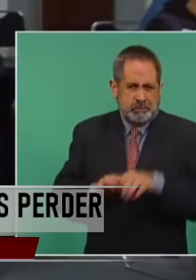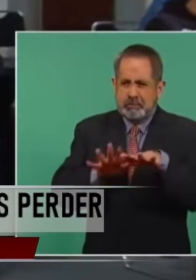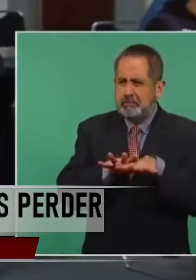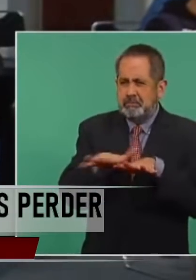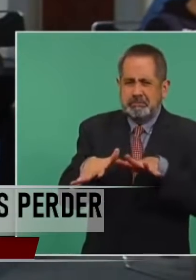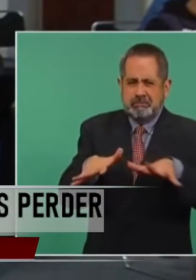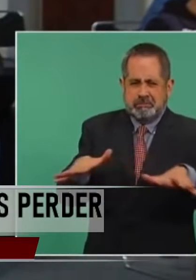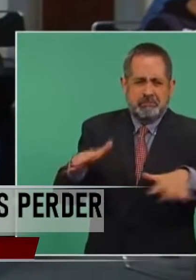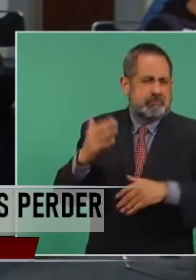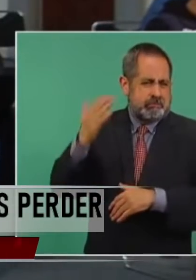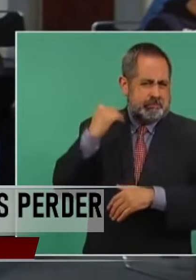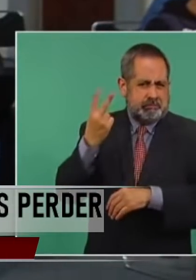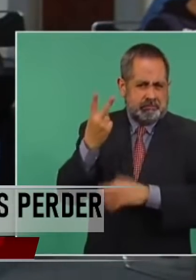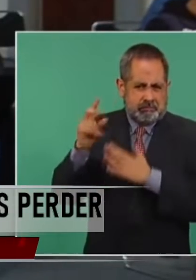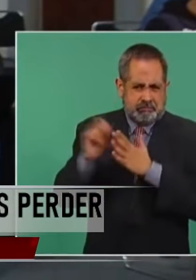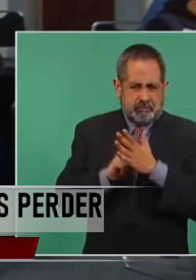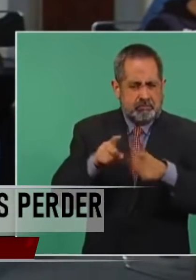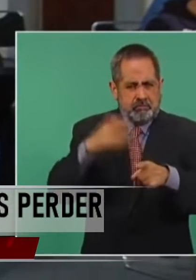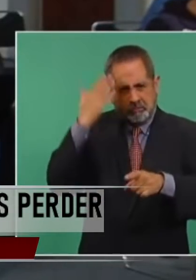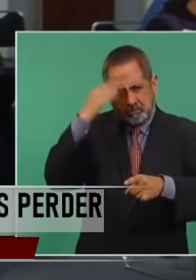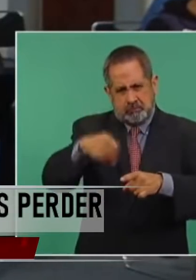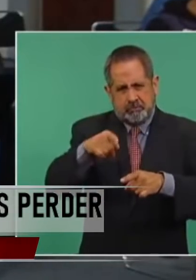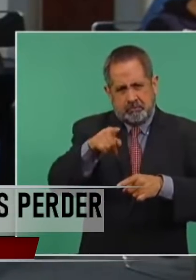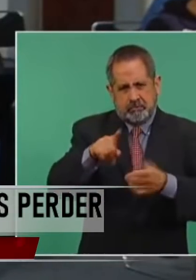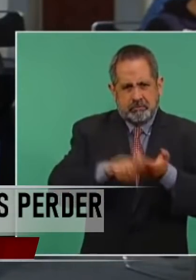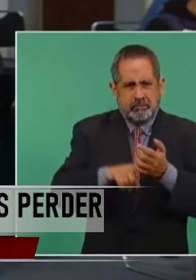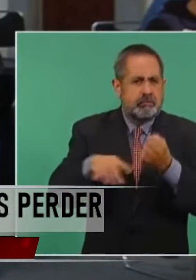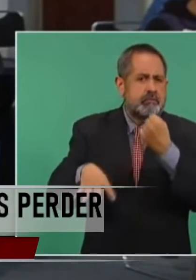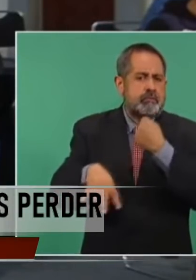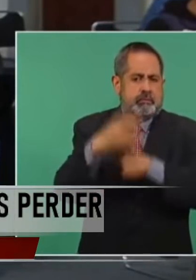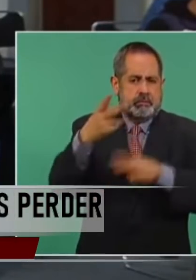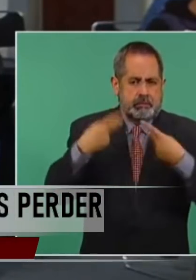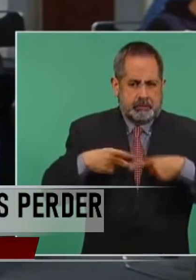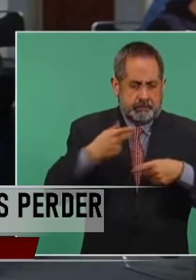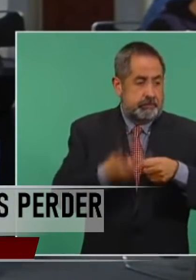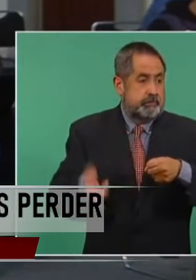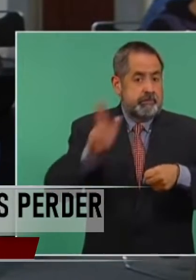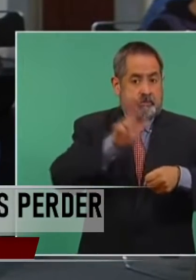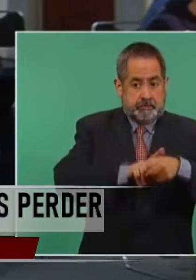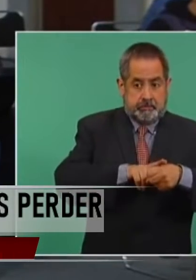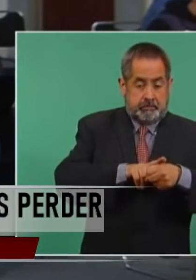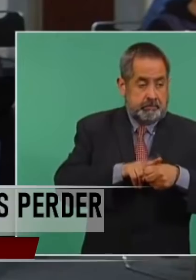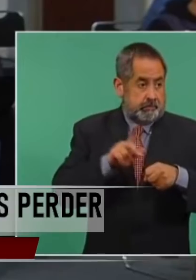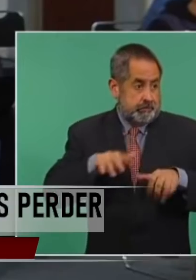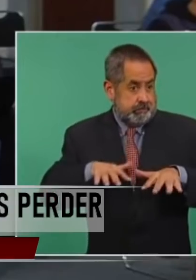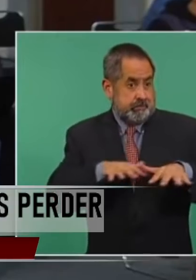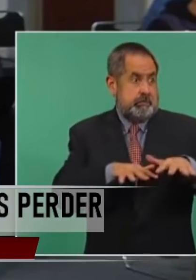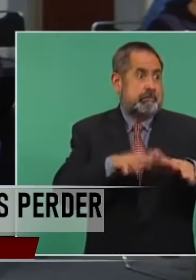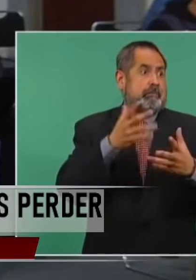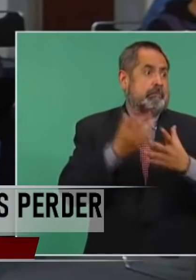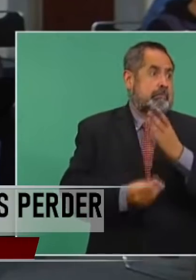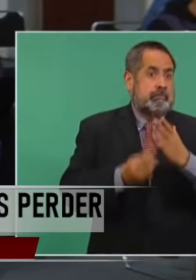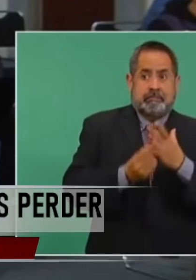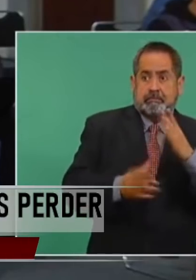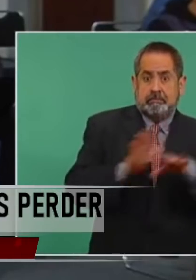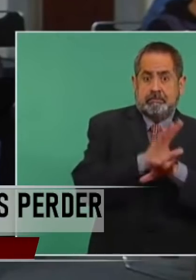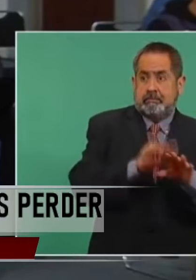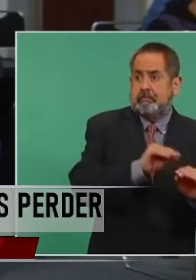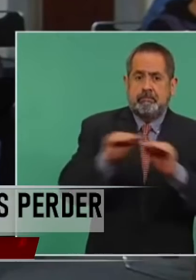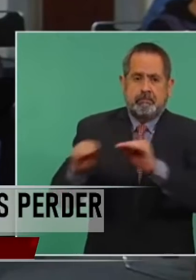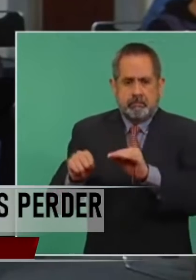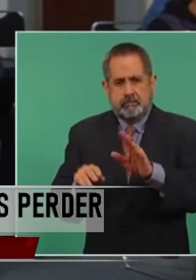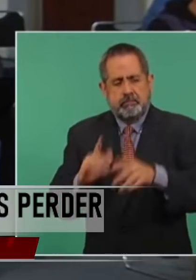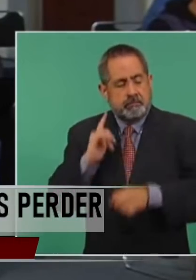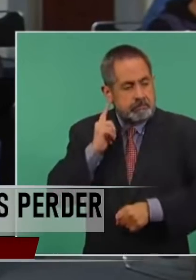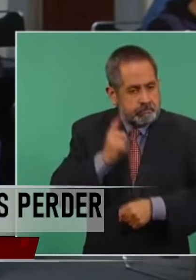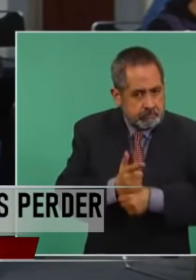hace más de dos meses usted sabe murieron 14 pacientes del hospital del IMSS que está ahí en Tula y el principal hallazgo